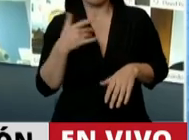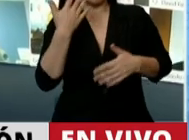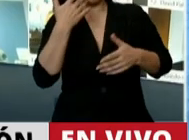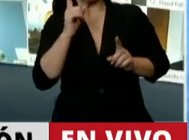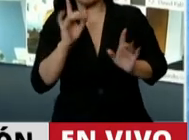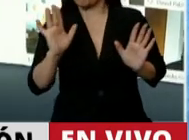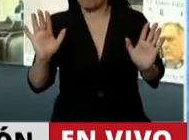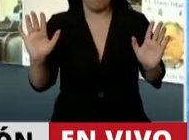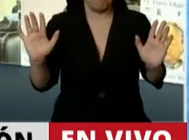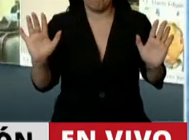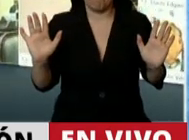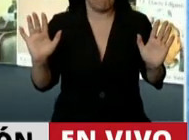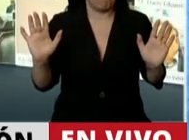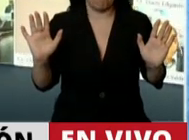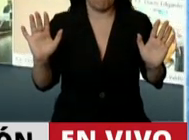planteamos